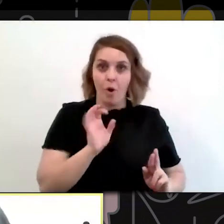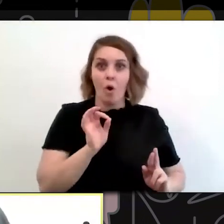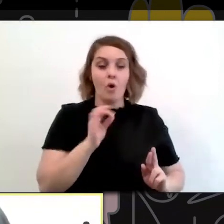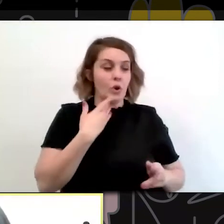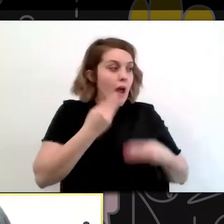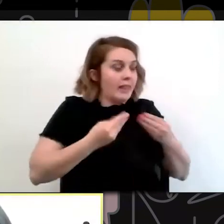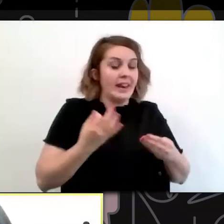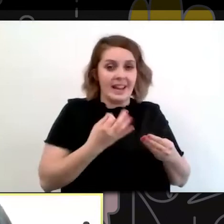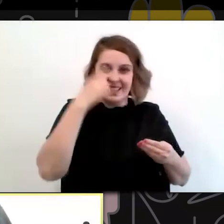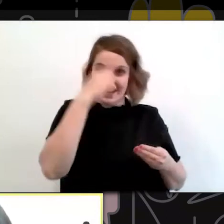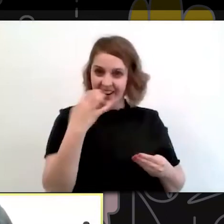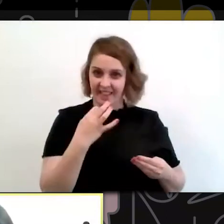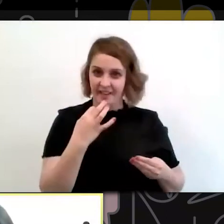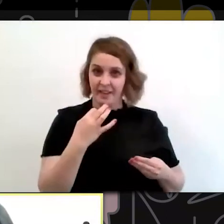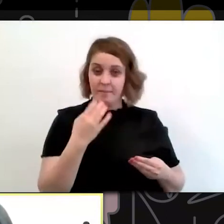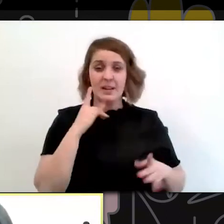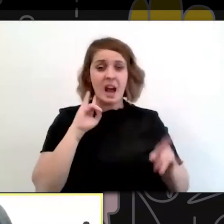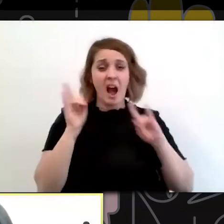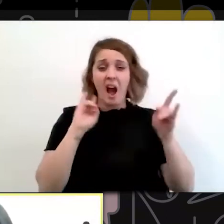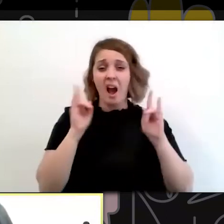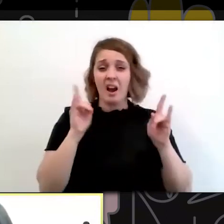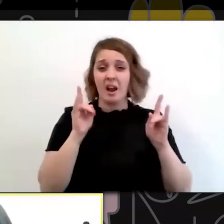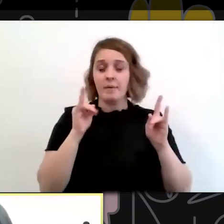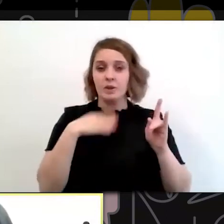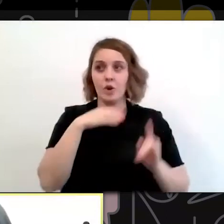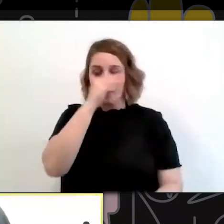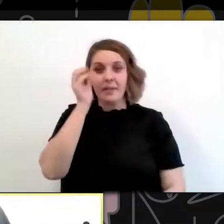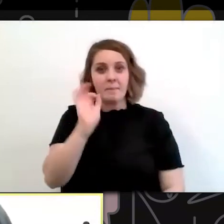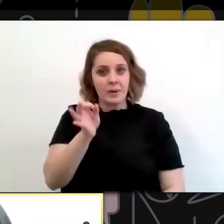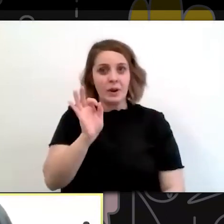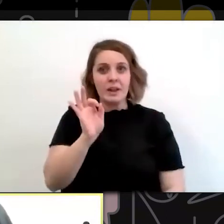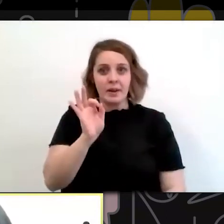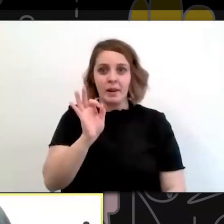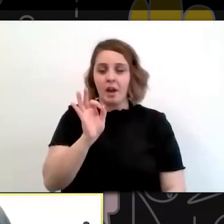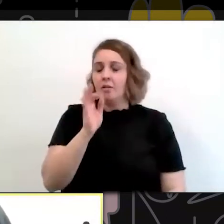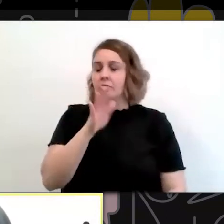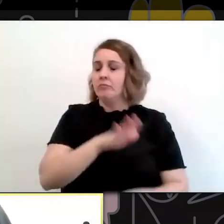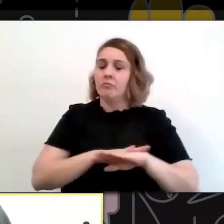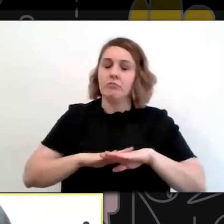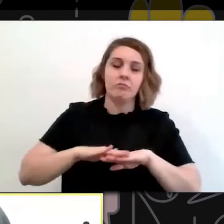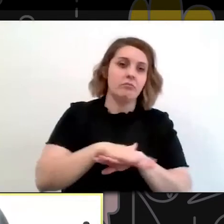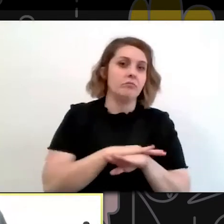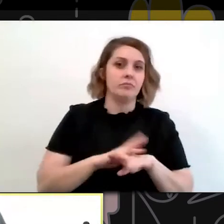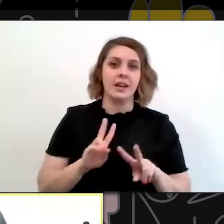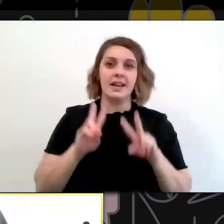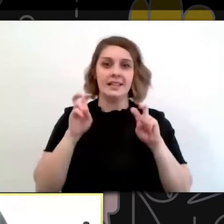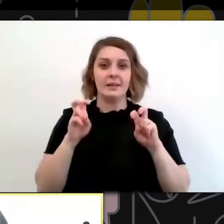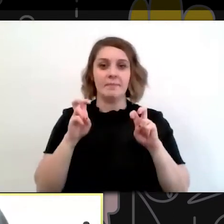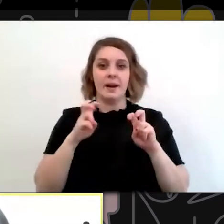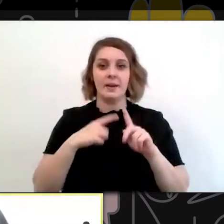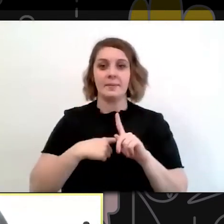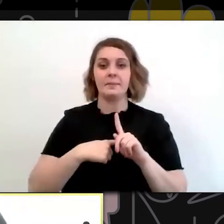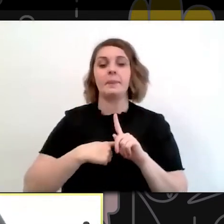actuar. Y el tema de las alarmas, la verdad es que se me había olvidado comentarlo, pero es una cosa fundamental, sobre todo en el tema de las hipoglucemias, que